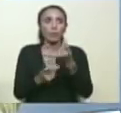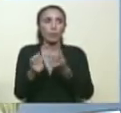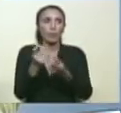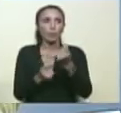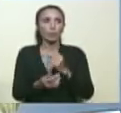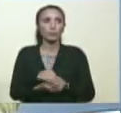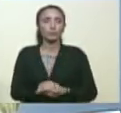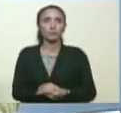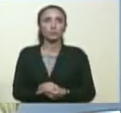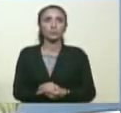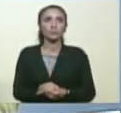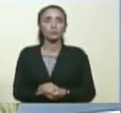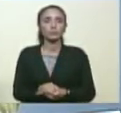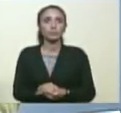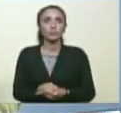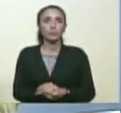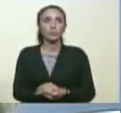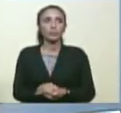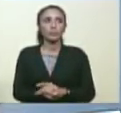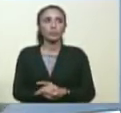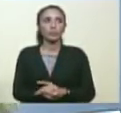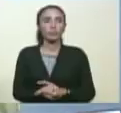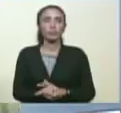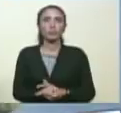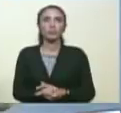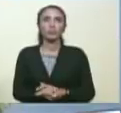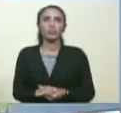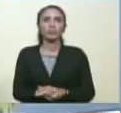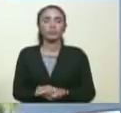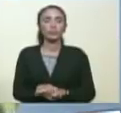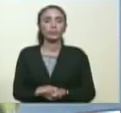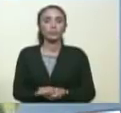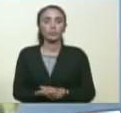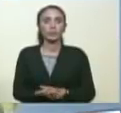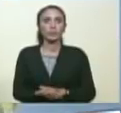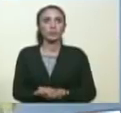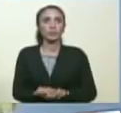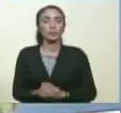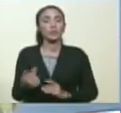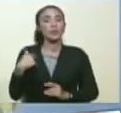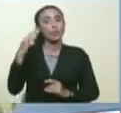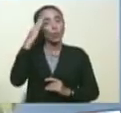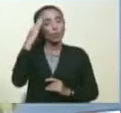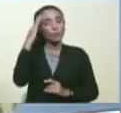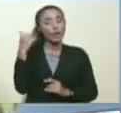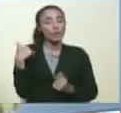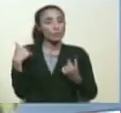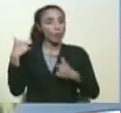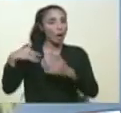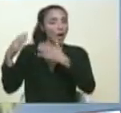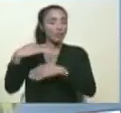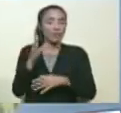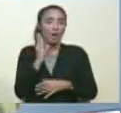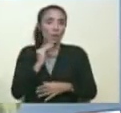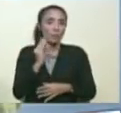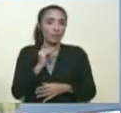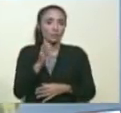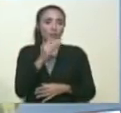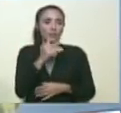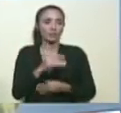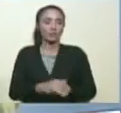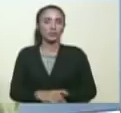internacional. Ahora, conozco muy bien lo que estoy hablando. Ya no soy el novato adolorido hace 5 años,